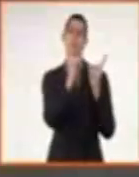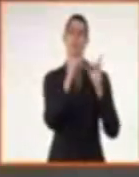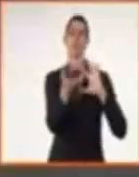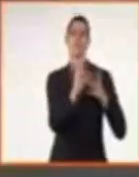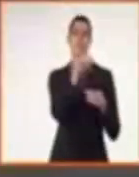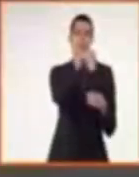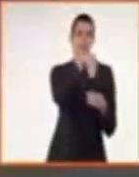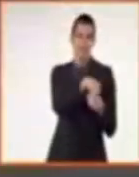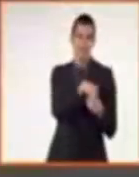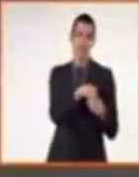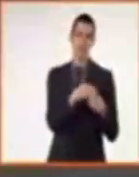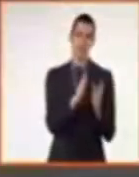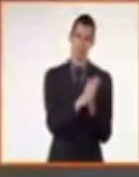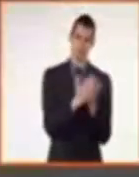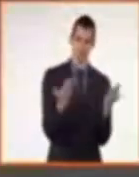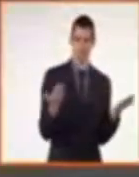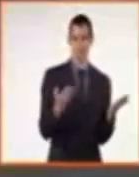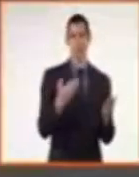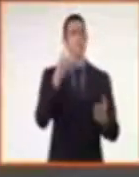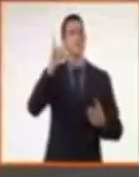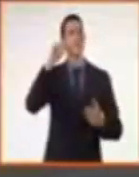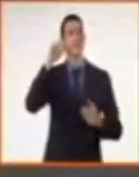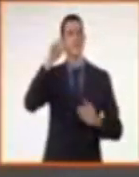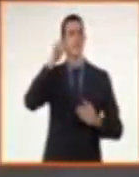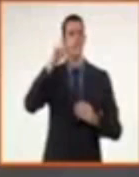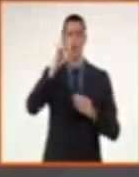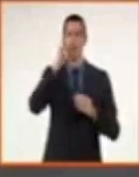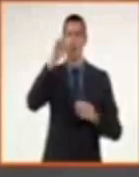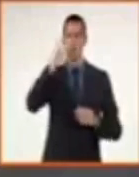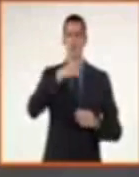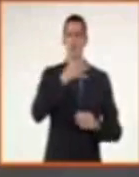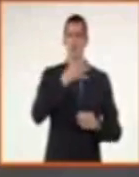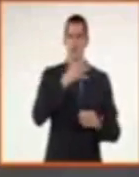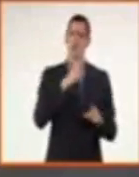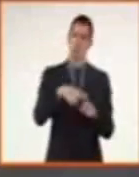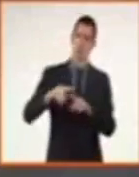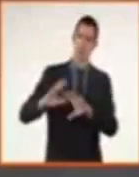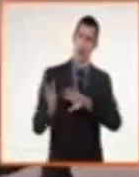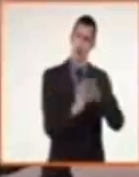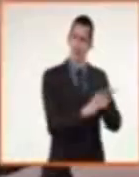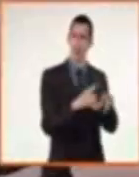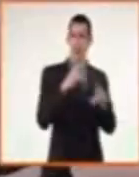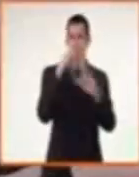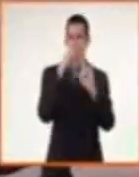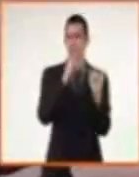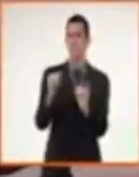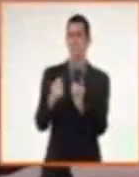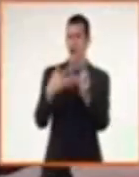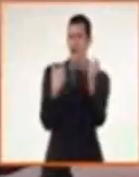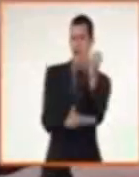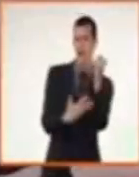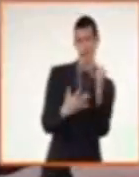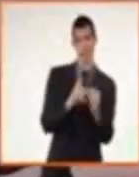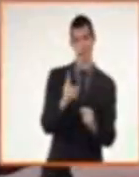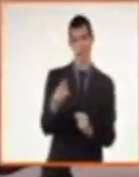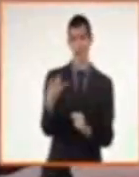algunas noticias falsas que estuvieron circulando. Claro, que de eso me gustaría hablar ahora, porque a veces se pierde y hay que tener en el